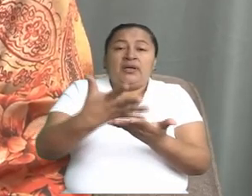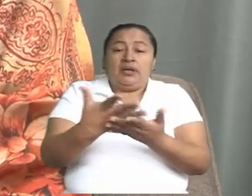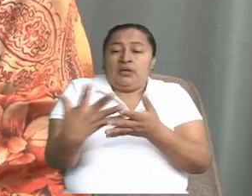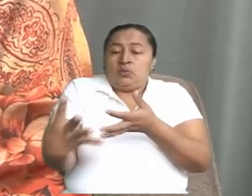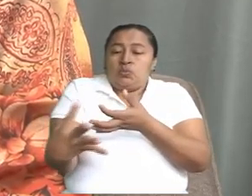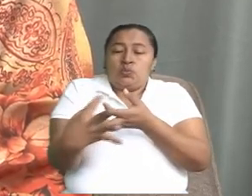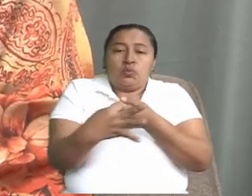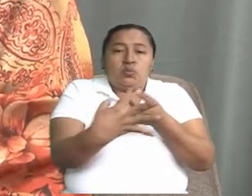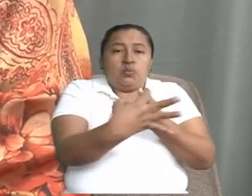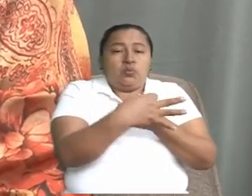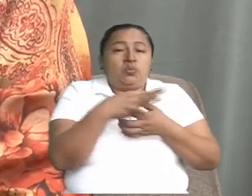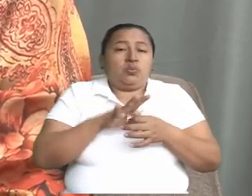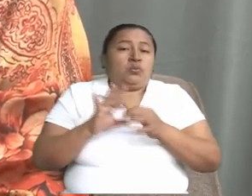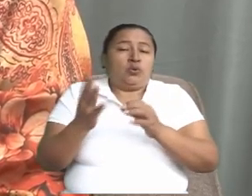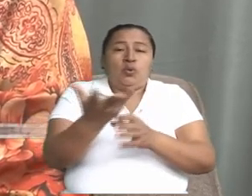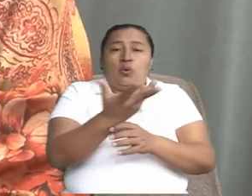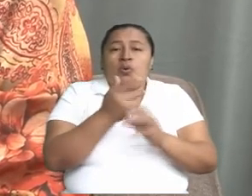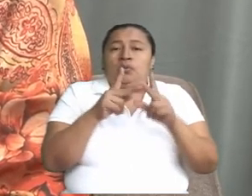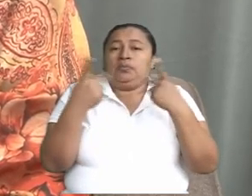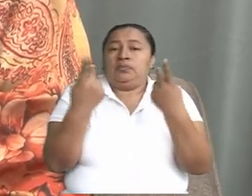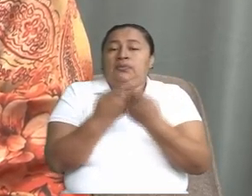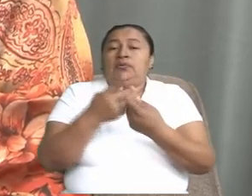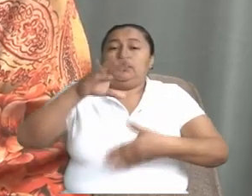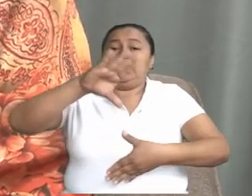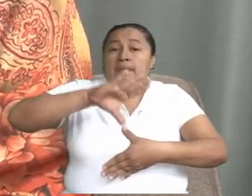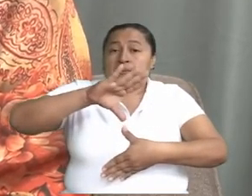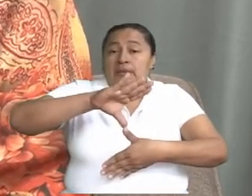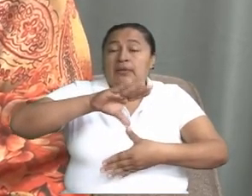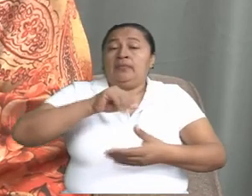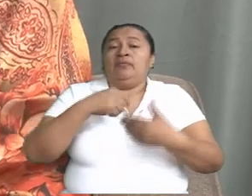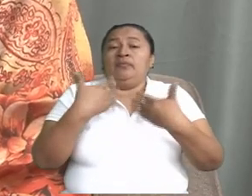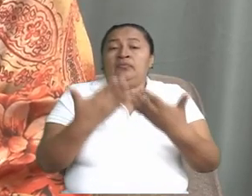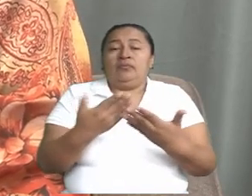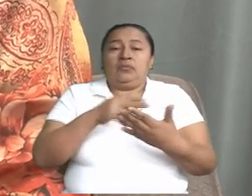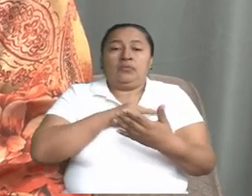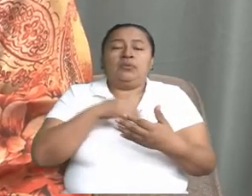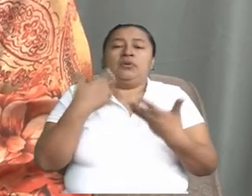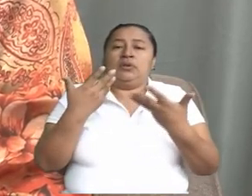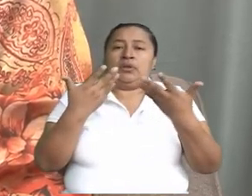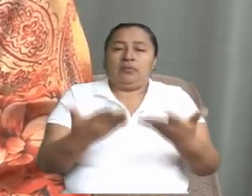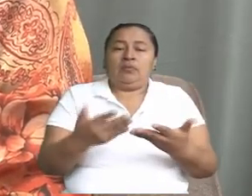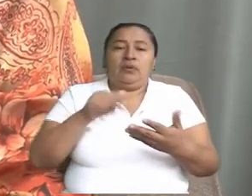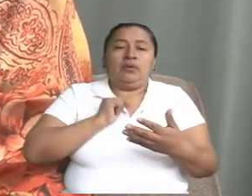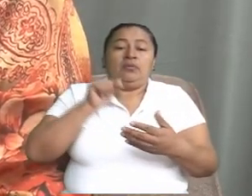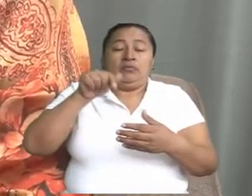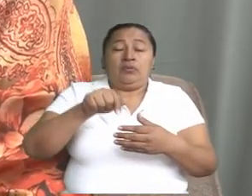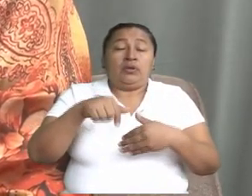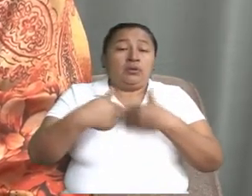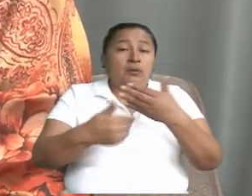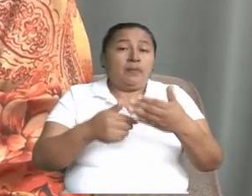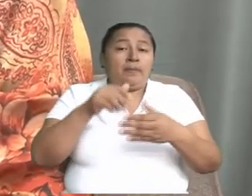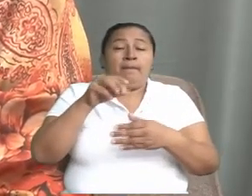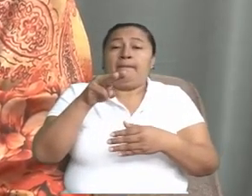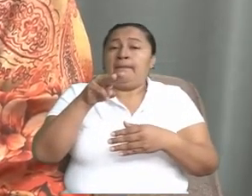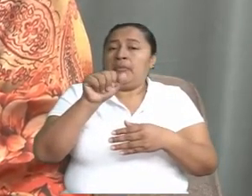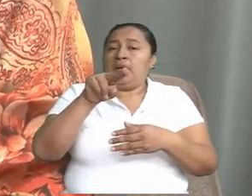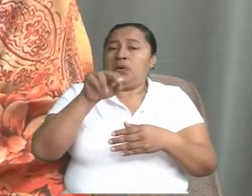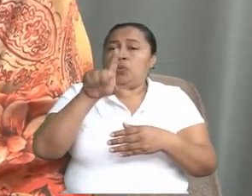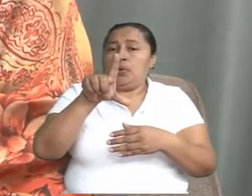de Latinoamérica, donde estamos con nuestro presidente Andrés Manuel iniciando